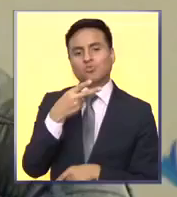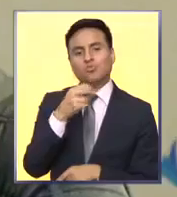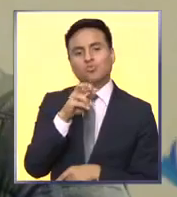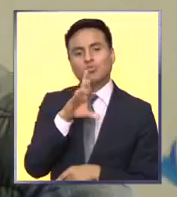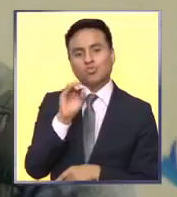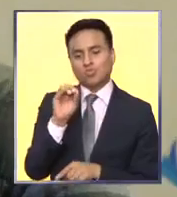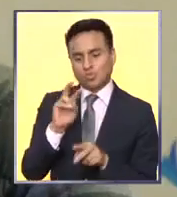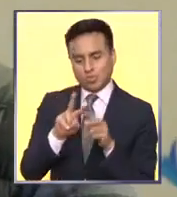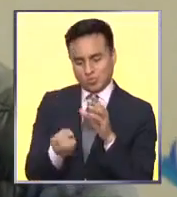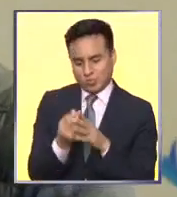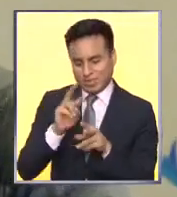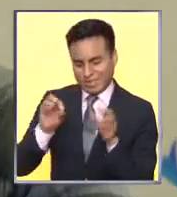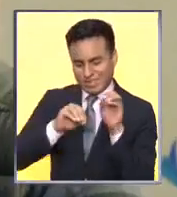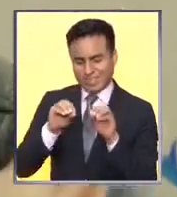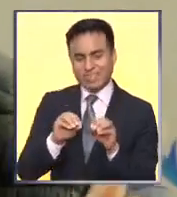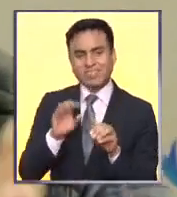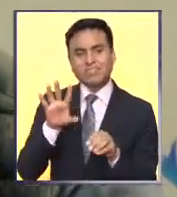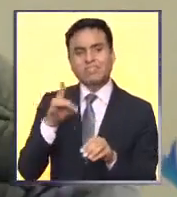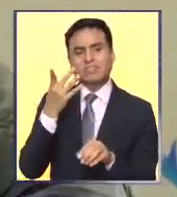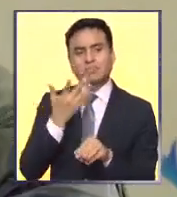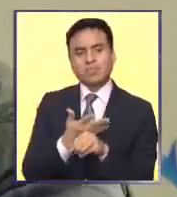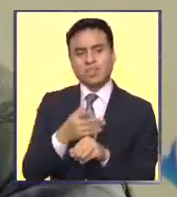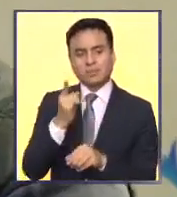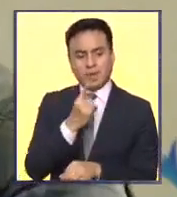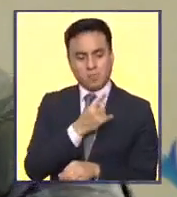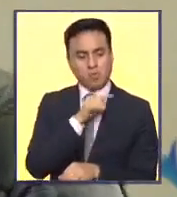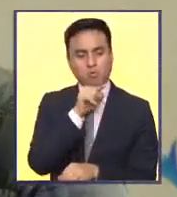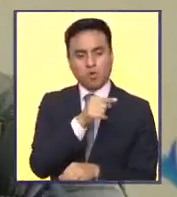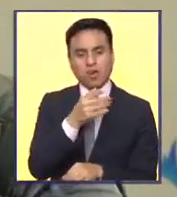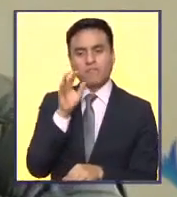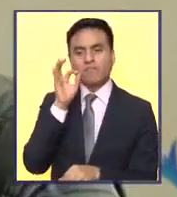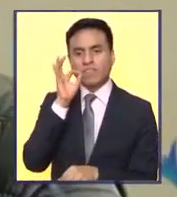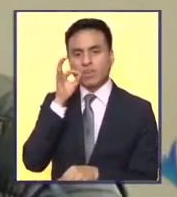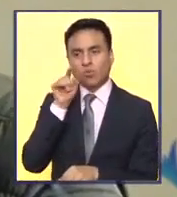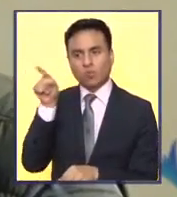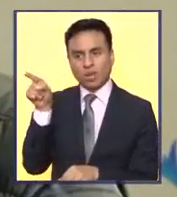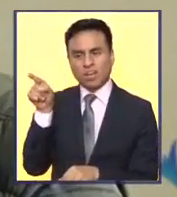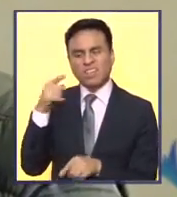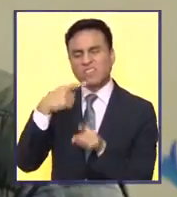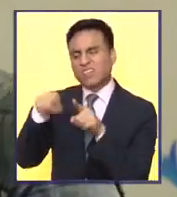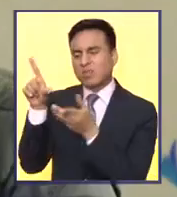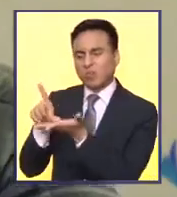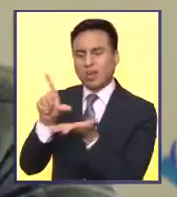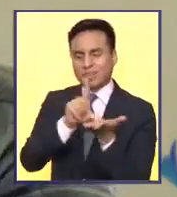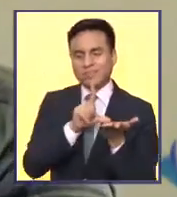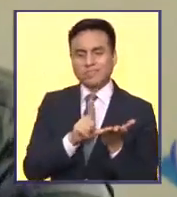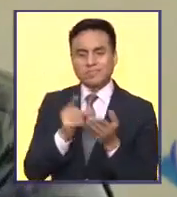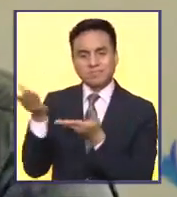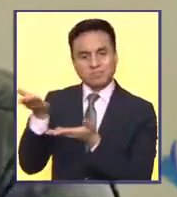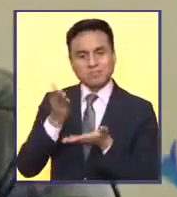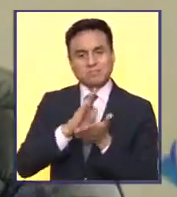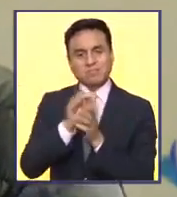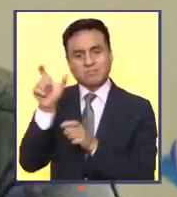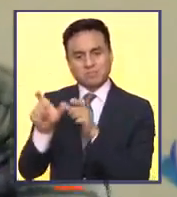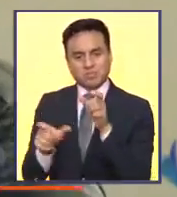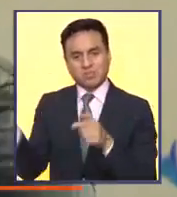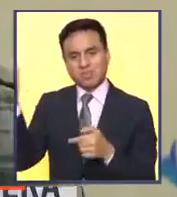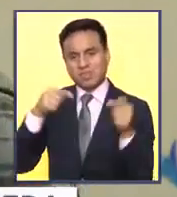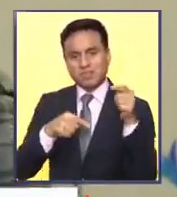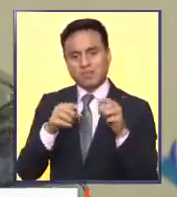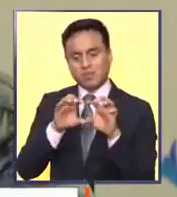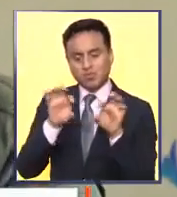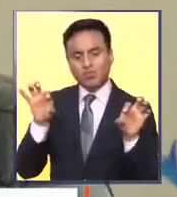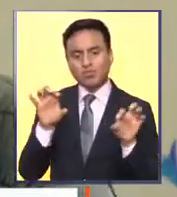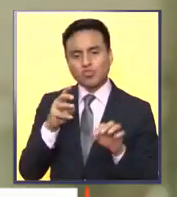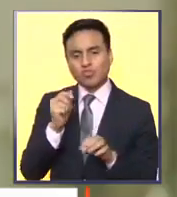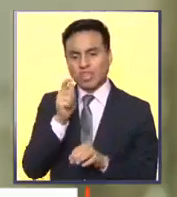recién hecha. Nos pueden encontrar tanto desde Maipú hasta Vitacura. Tenemos varios diferentes lugares, así que los invito a todos a venir a probar nuestros churros,